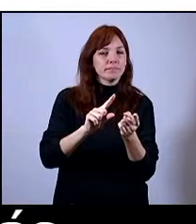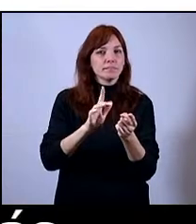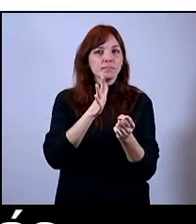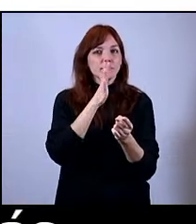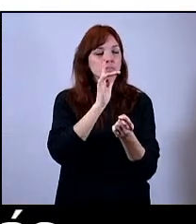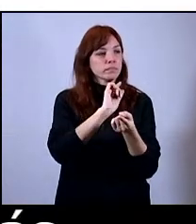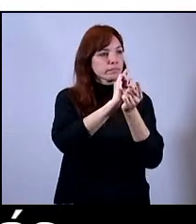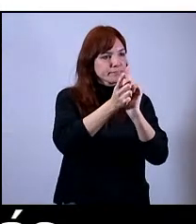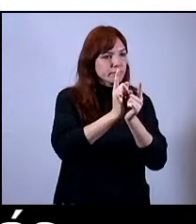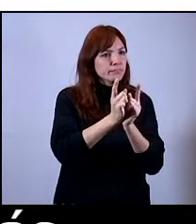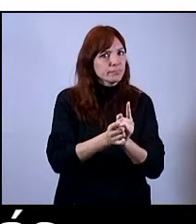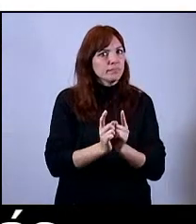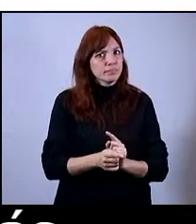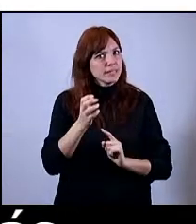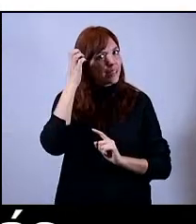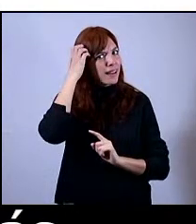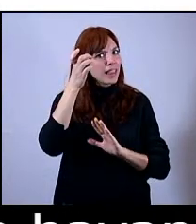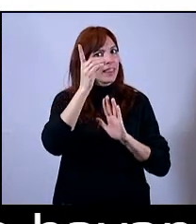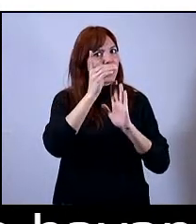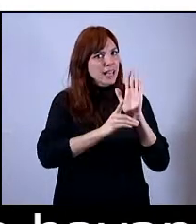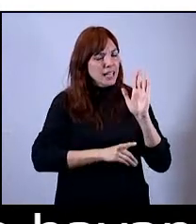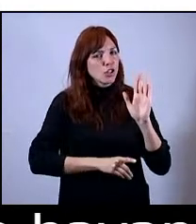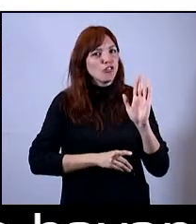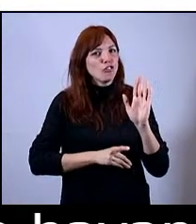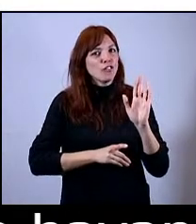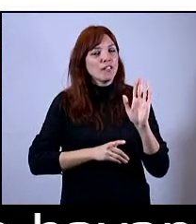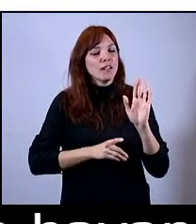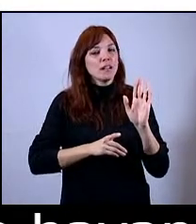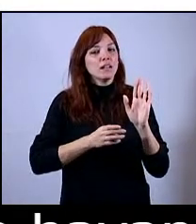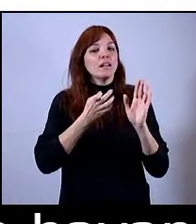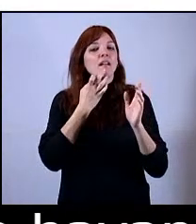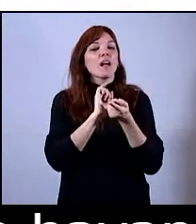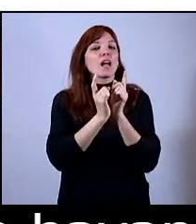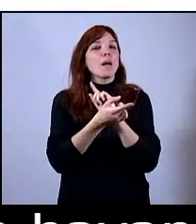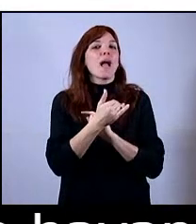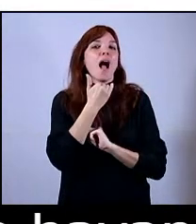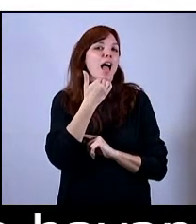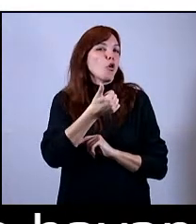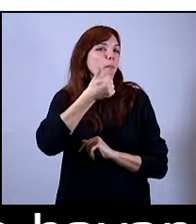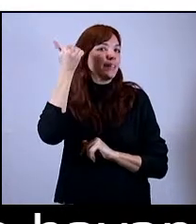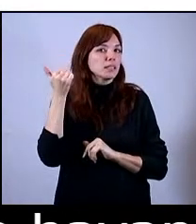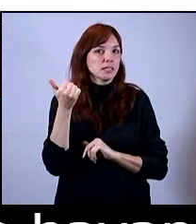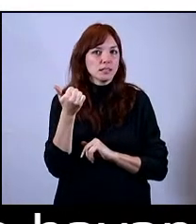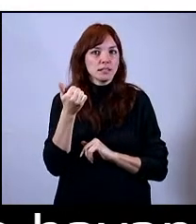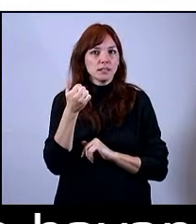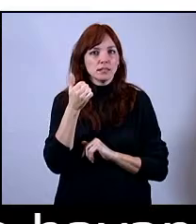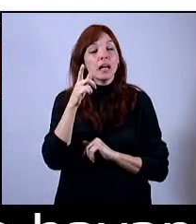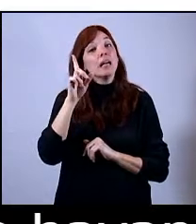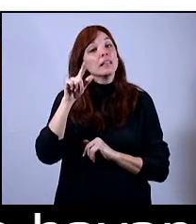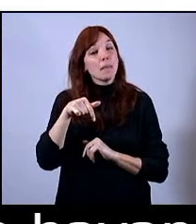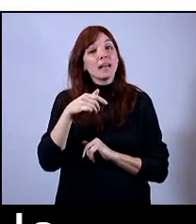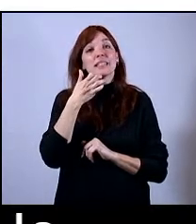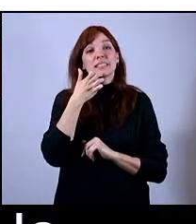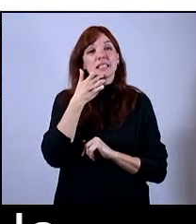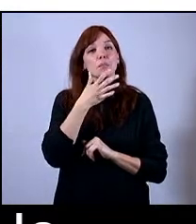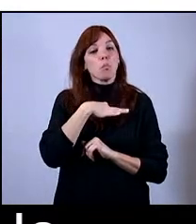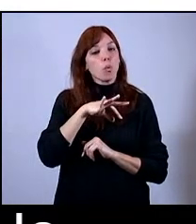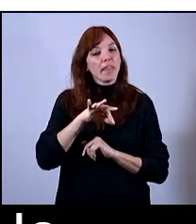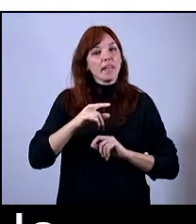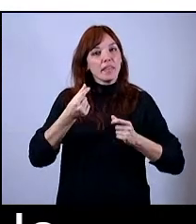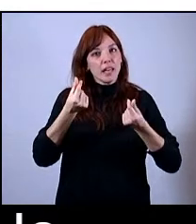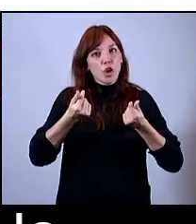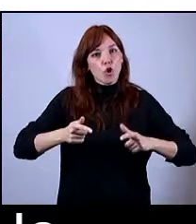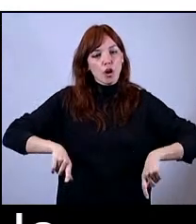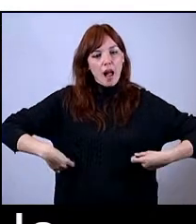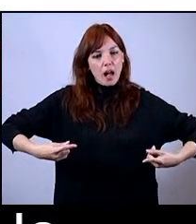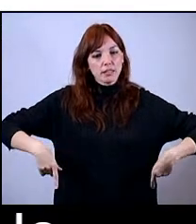se hayan modificado los reales decretos, que es lo que realmente lo permite. Y, bueno, si con esto se pretende también que se pueda gastar el dinero, porque